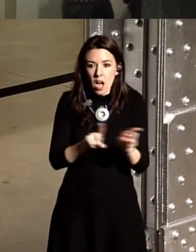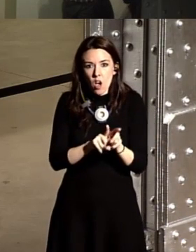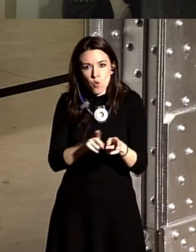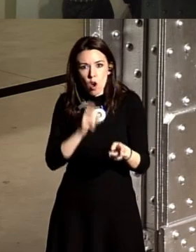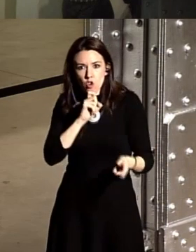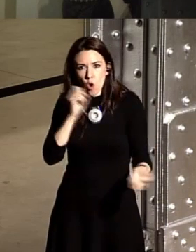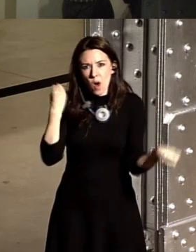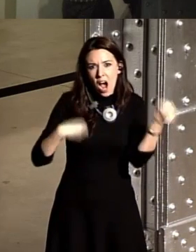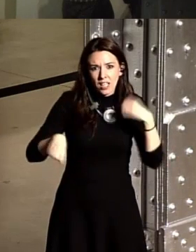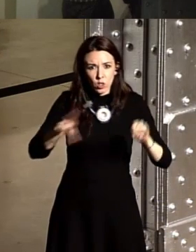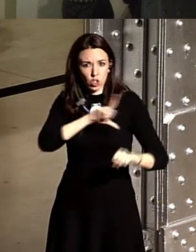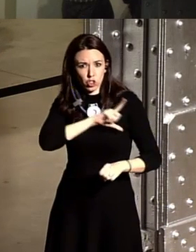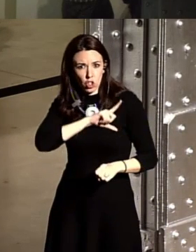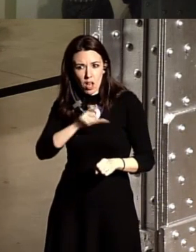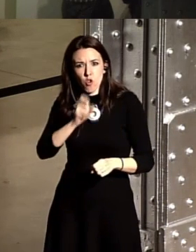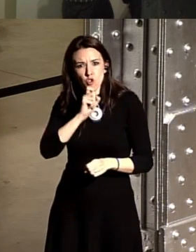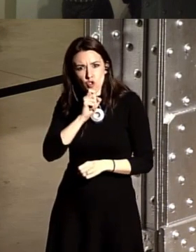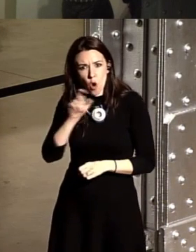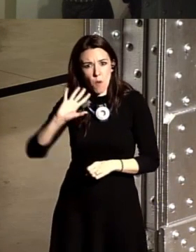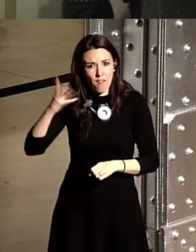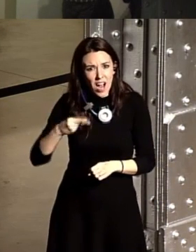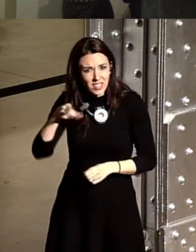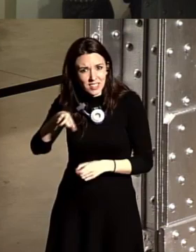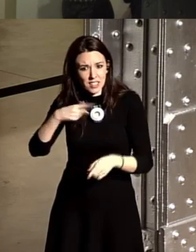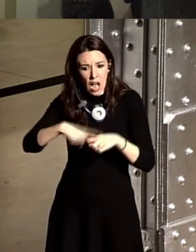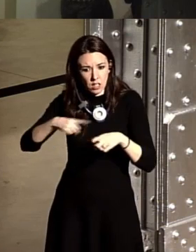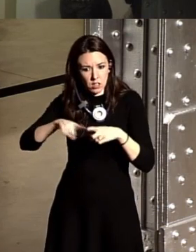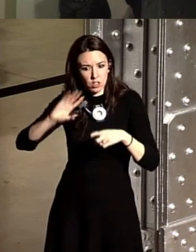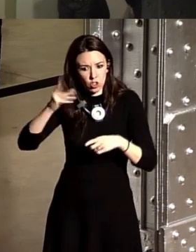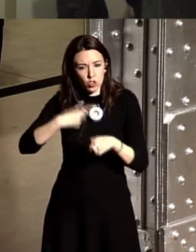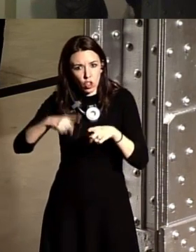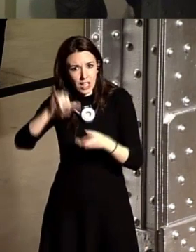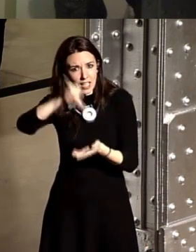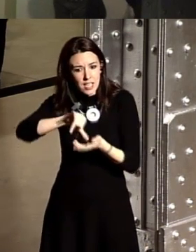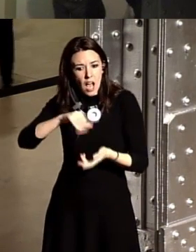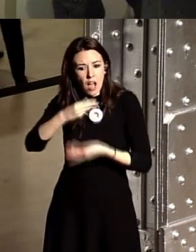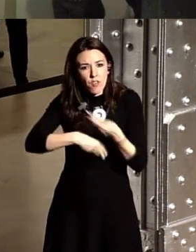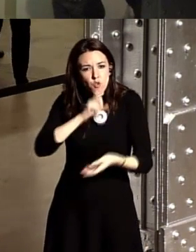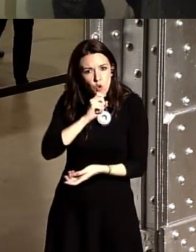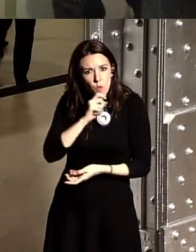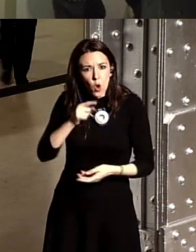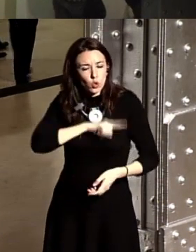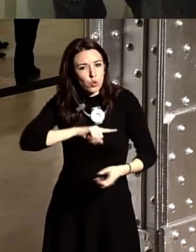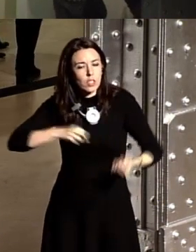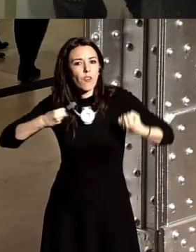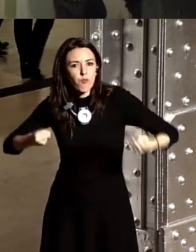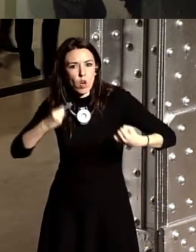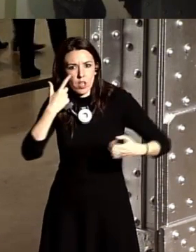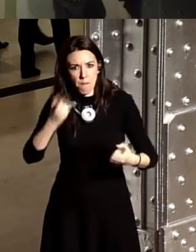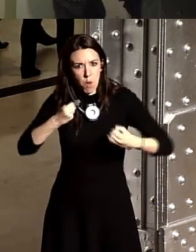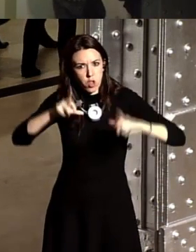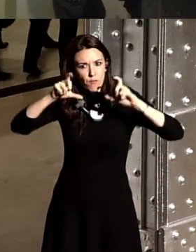actuando los soldados americanos en Afganistán y en Irak. ¿Cómo sientes tú esa fuerza del poderío de tus